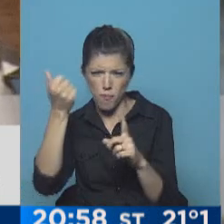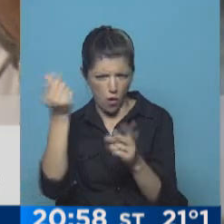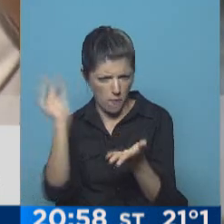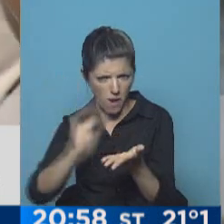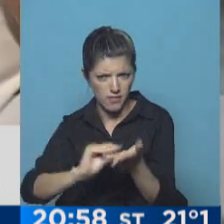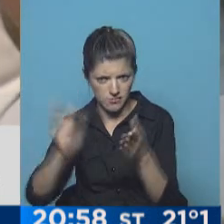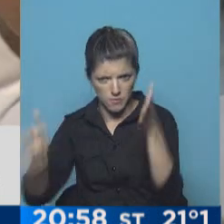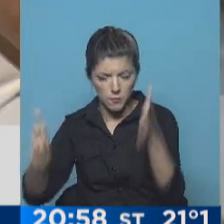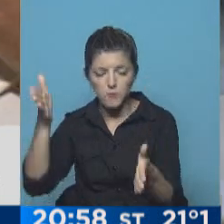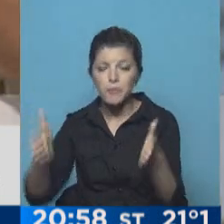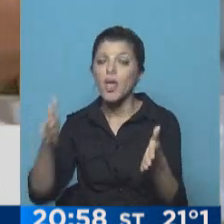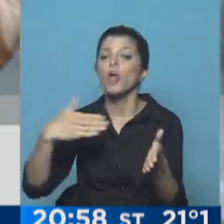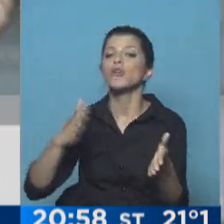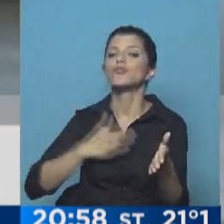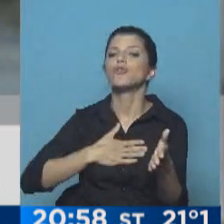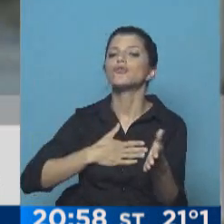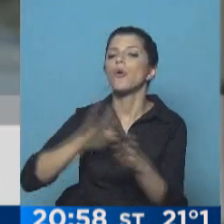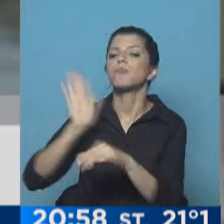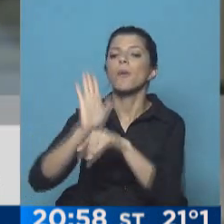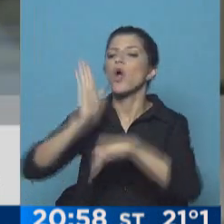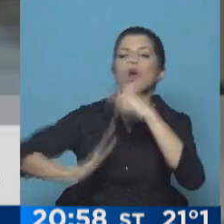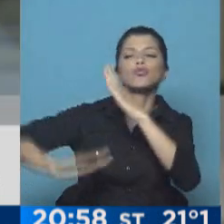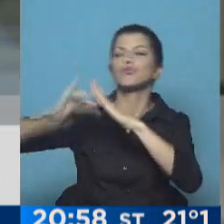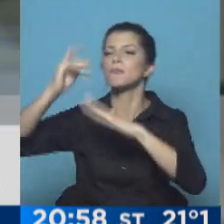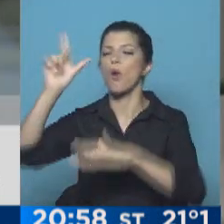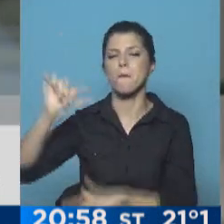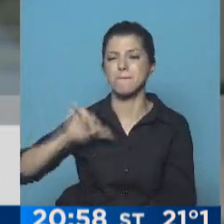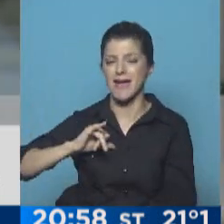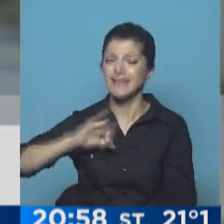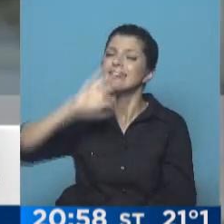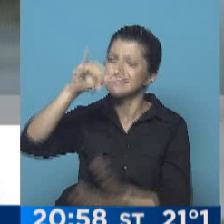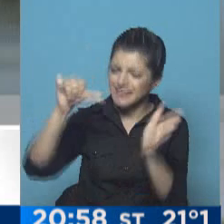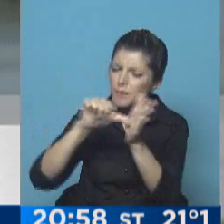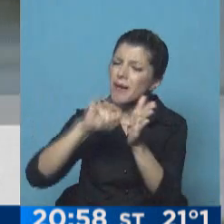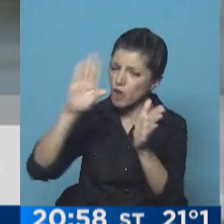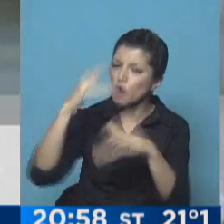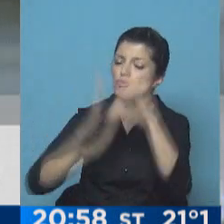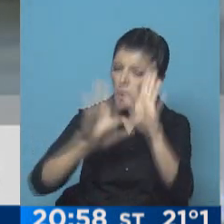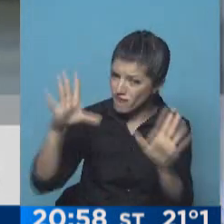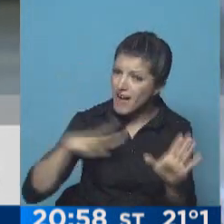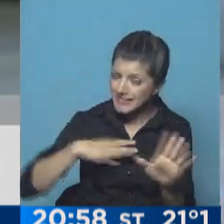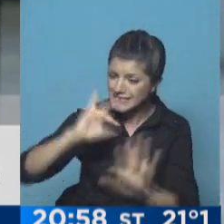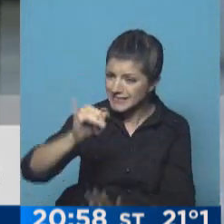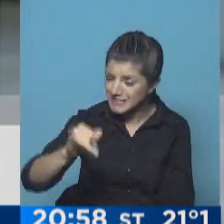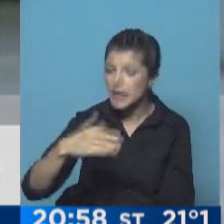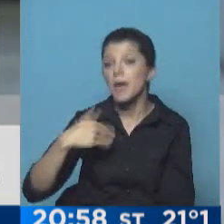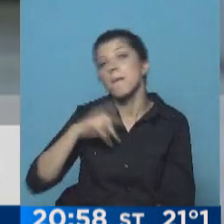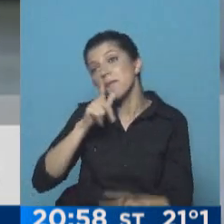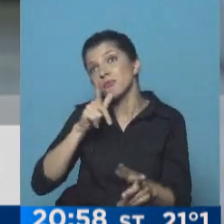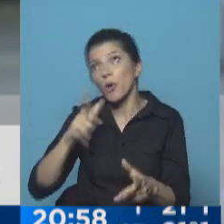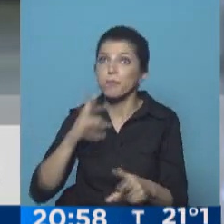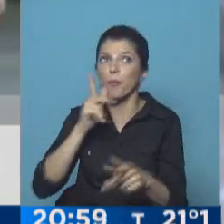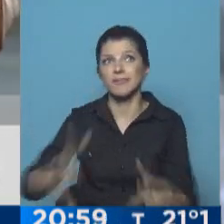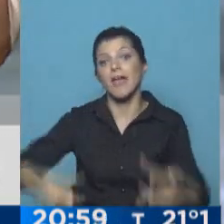más hemos construido un país falta Claro que falta iremos por el segundo piso del edificio